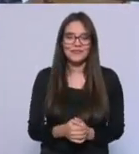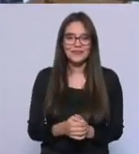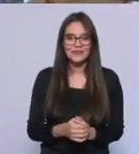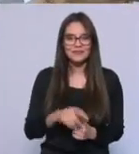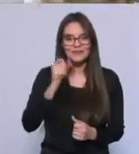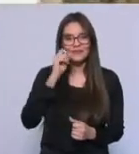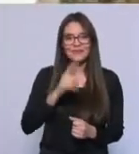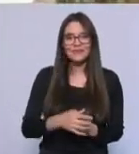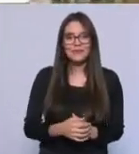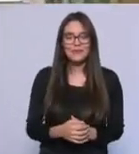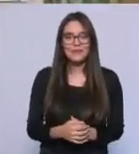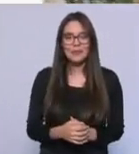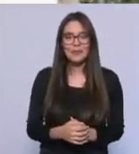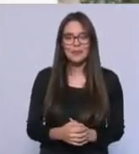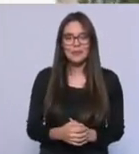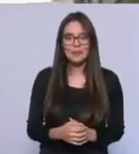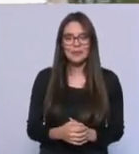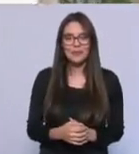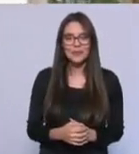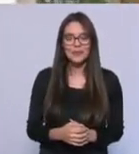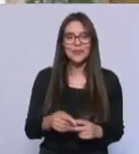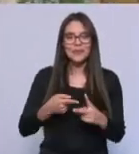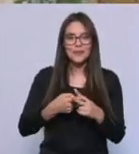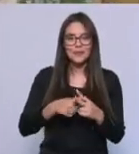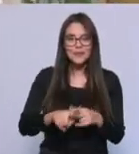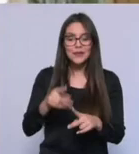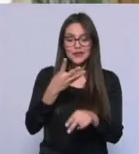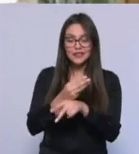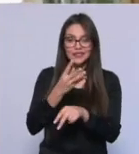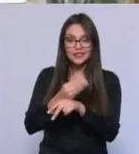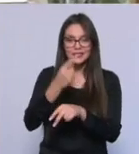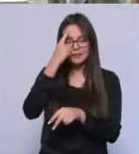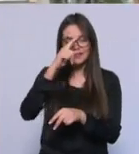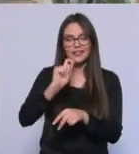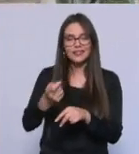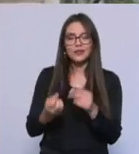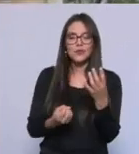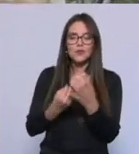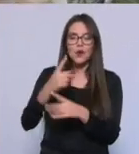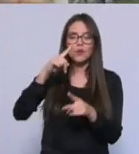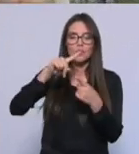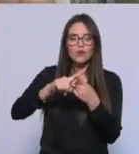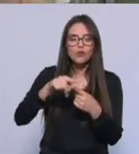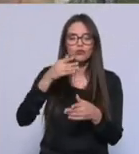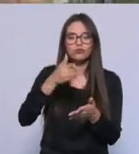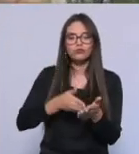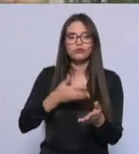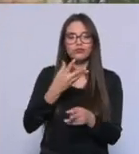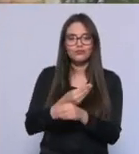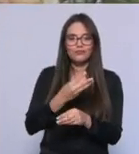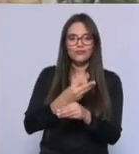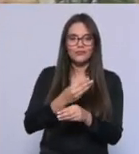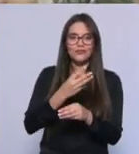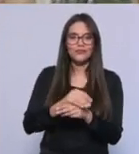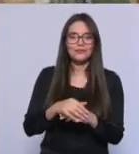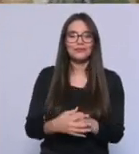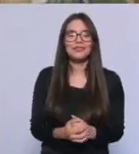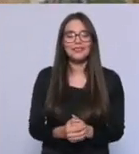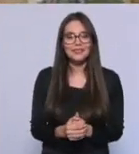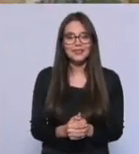Viernes Santo. Les damos mantenimiento preventivo y correctivo a las cruces. En la cruz papal también, la que está ahí abajo, ya está